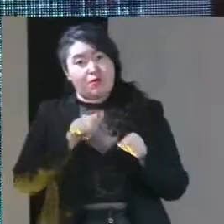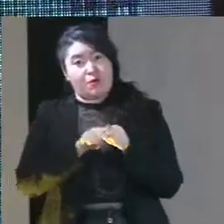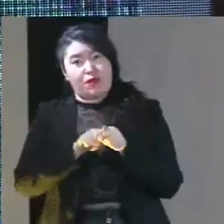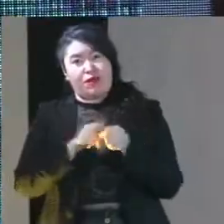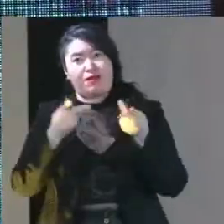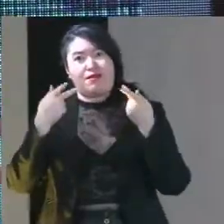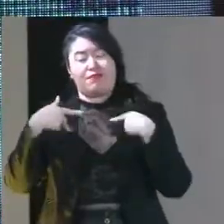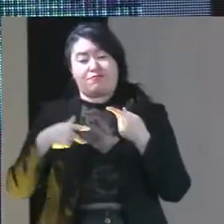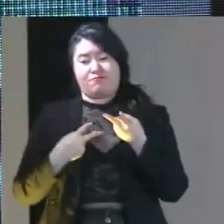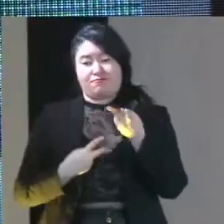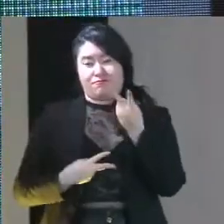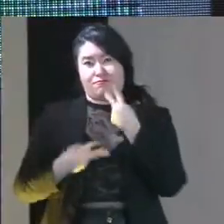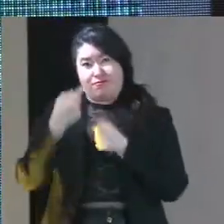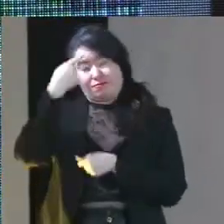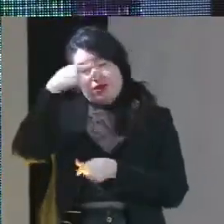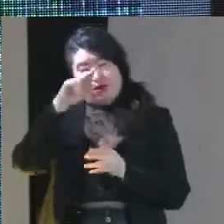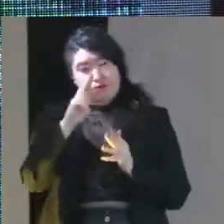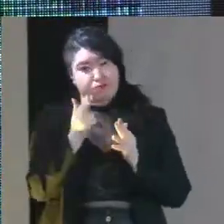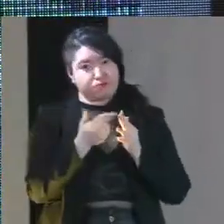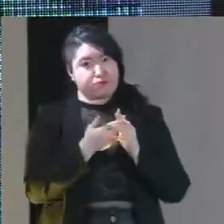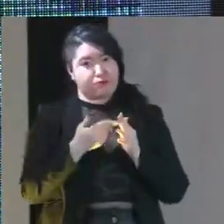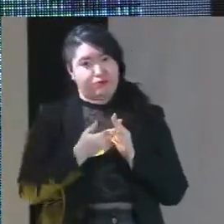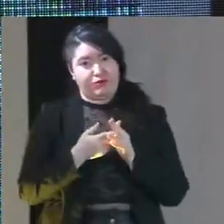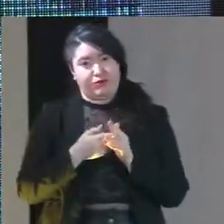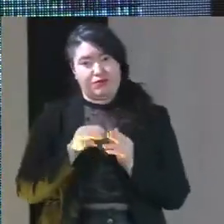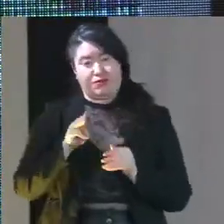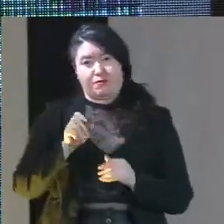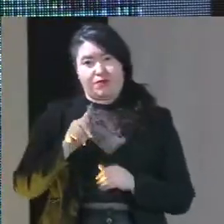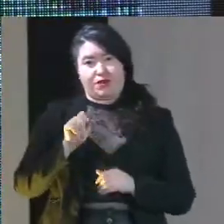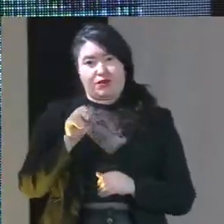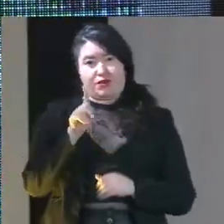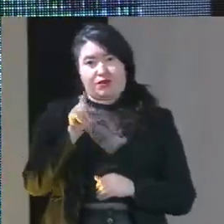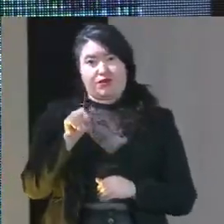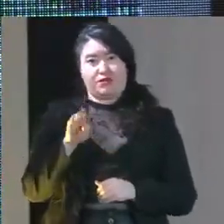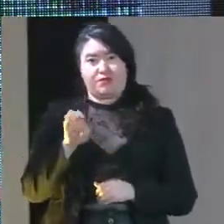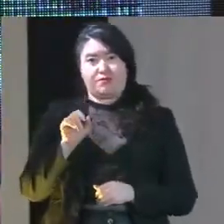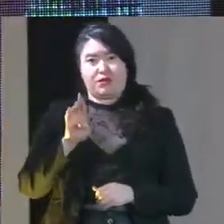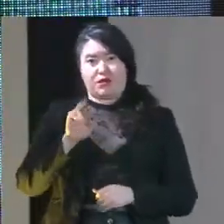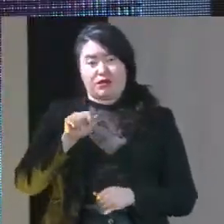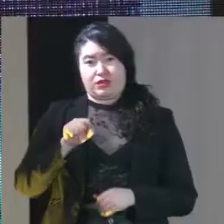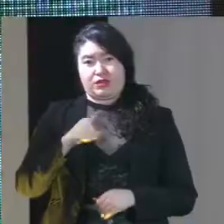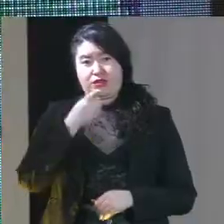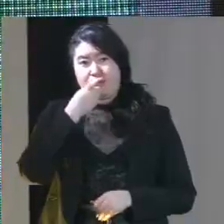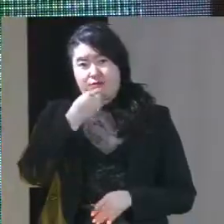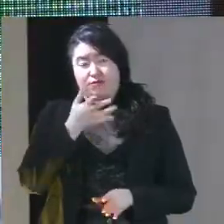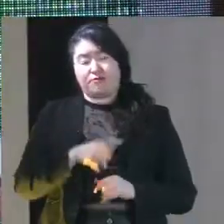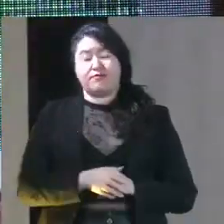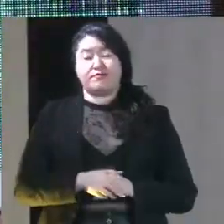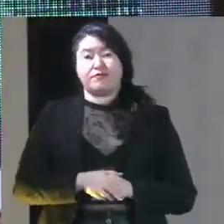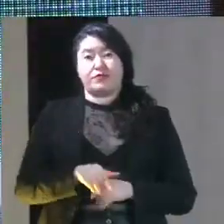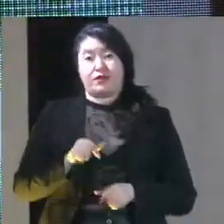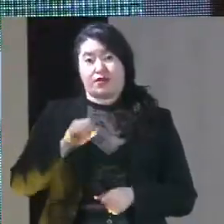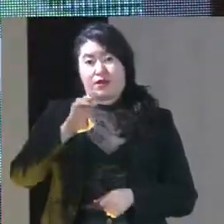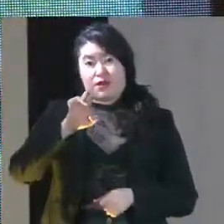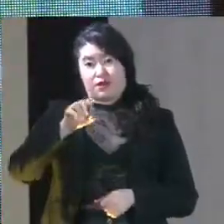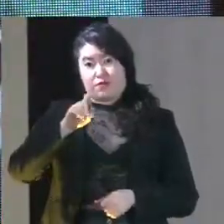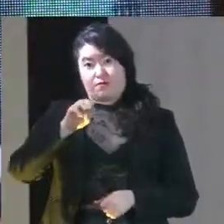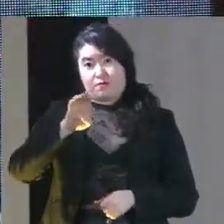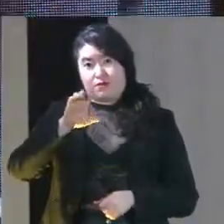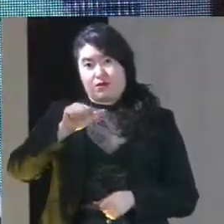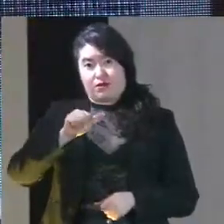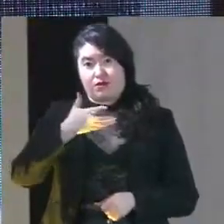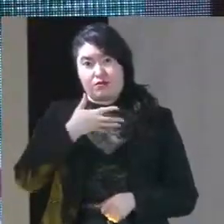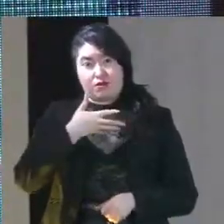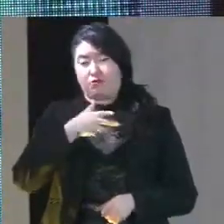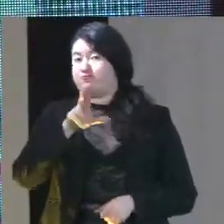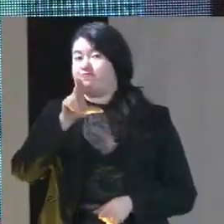matar gente en la restrictiva definición de Martínez Varax, en Aridamérica ciertamente no lo hubo, pues a falta de metales preciosos